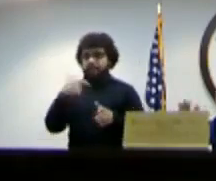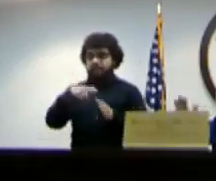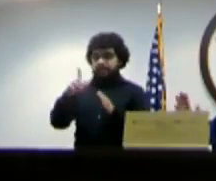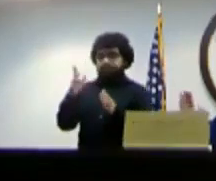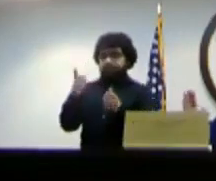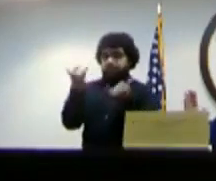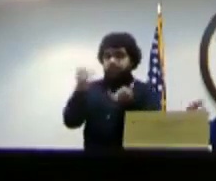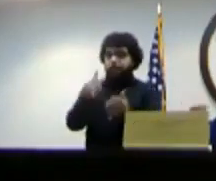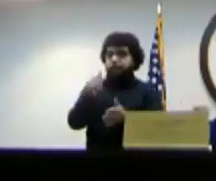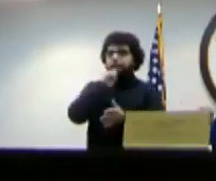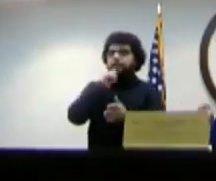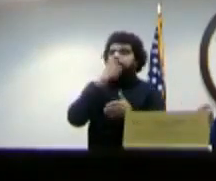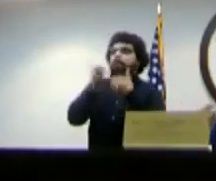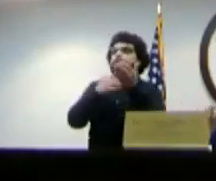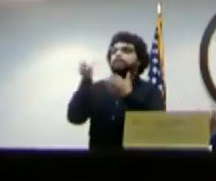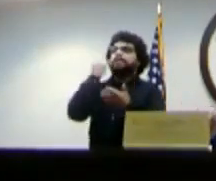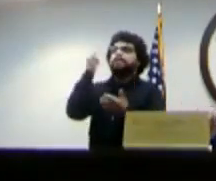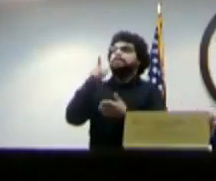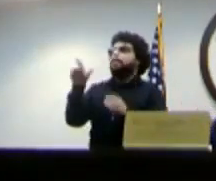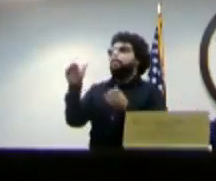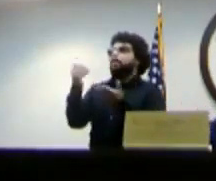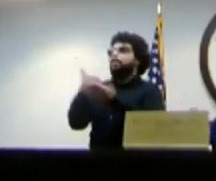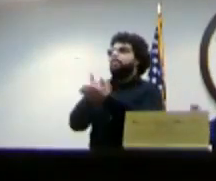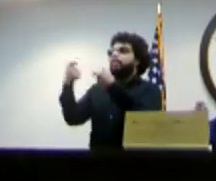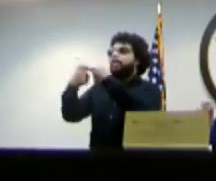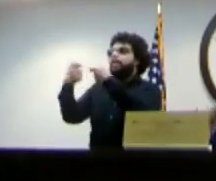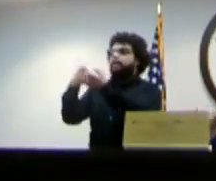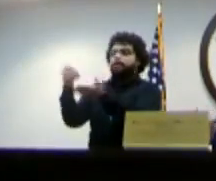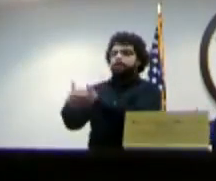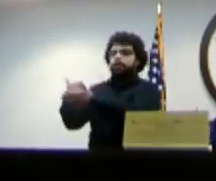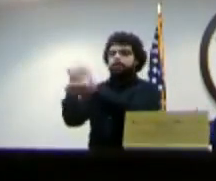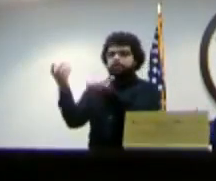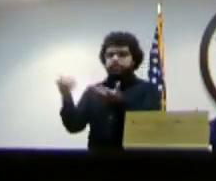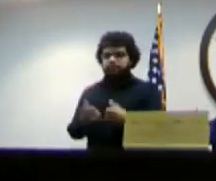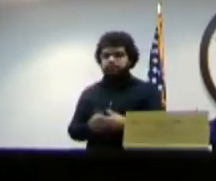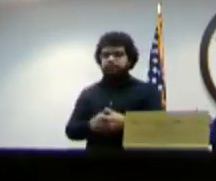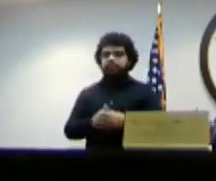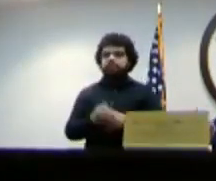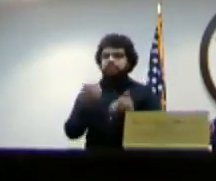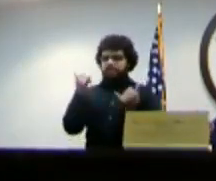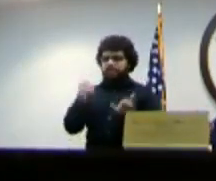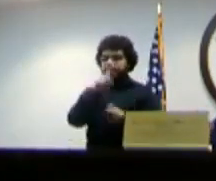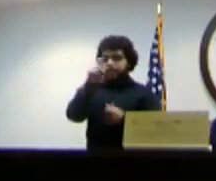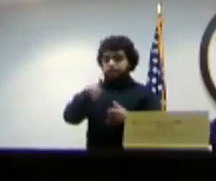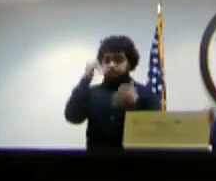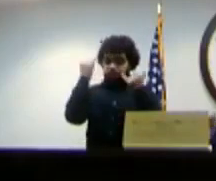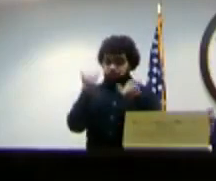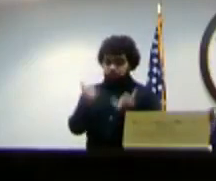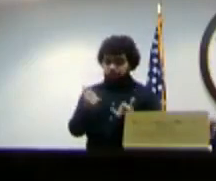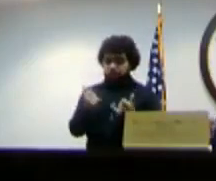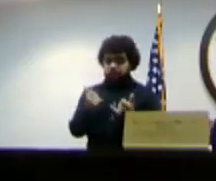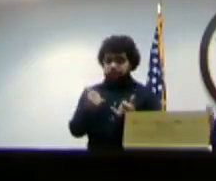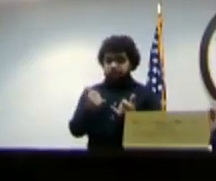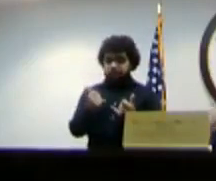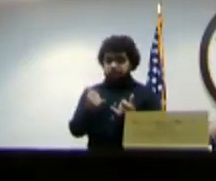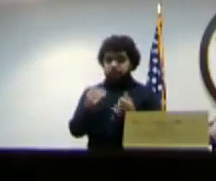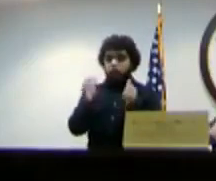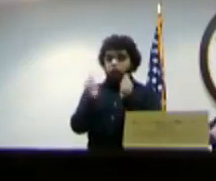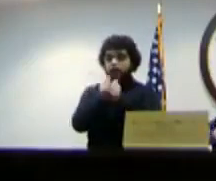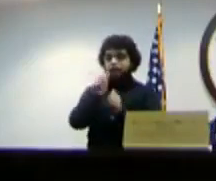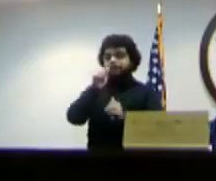que vayamos en energía renovable. Entonces la pregunta es, ¿dónde estamos hoy en cuanto a esa